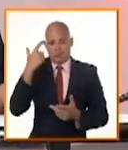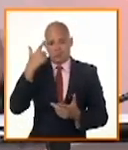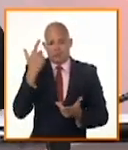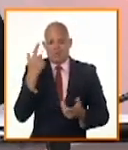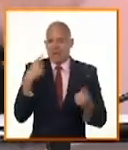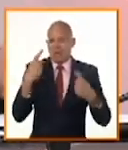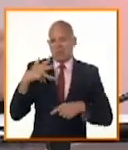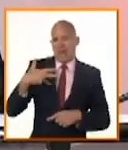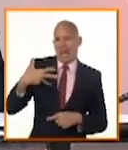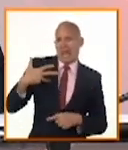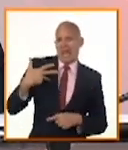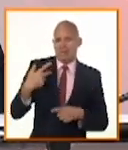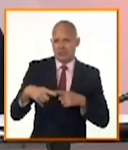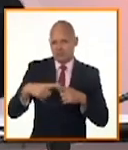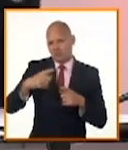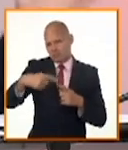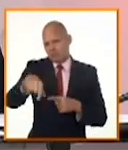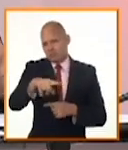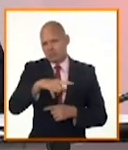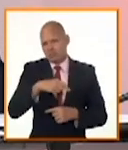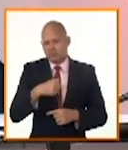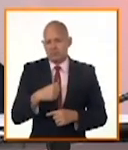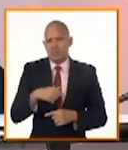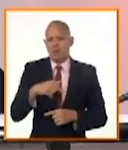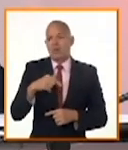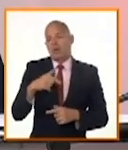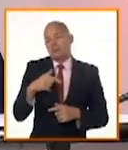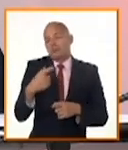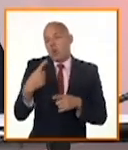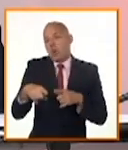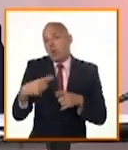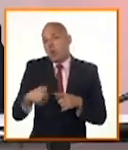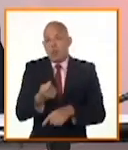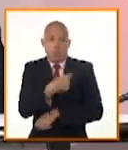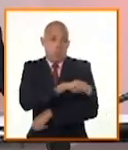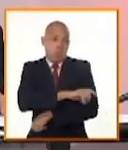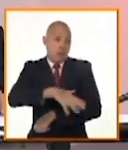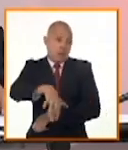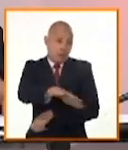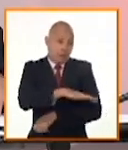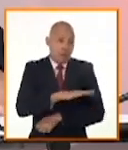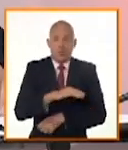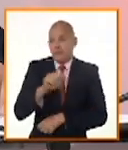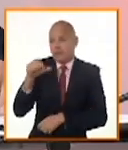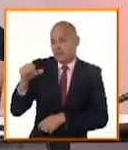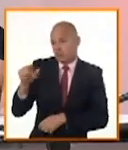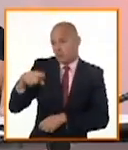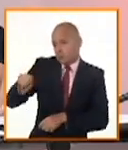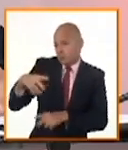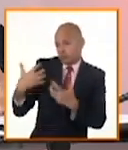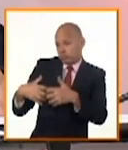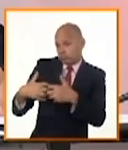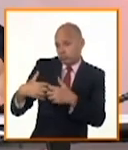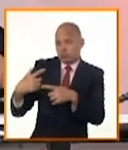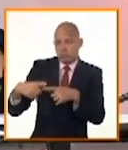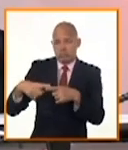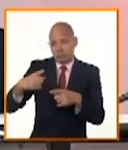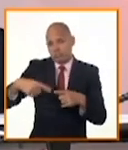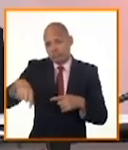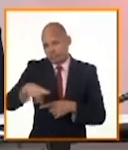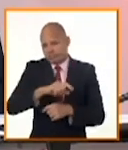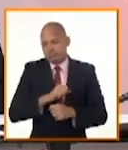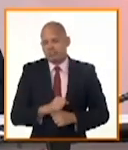de todo tipo de profesionales de la población es decir Todo eso está en el entramado de lo que está ocurriendo